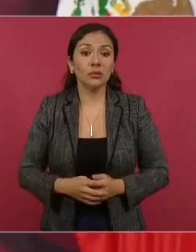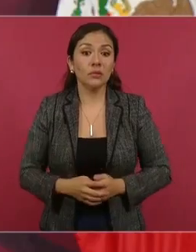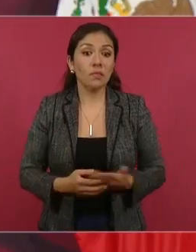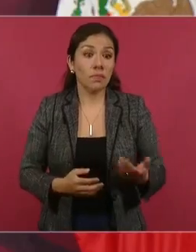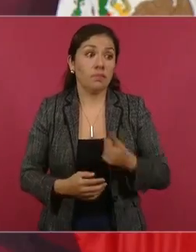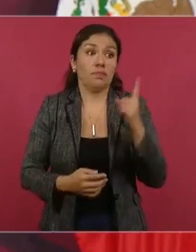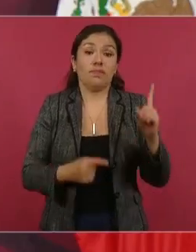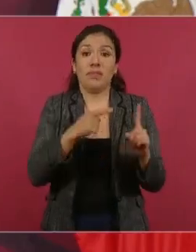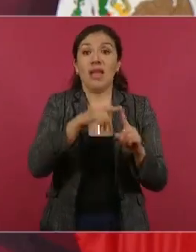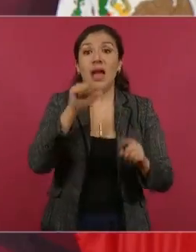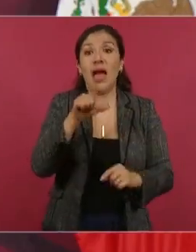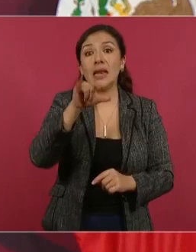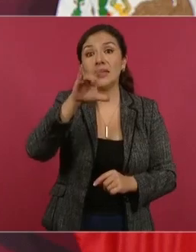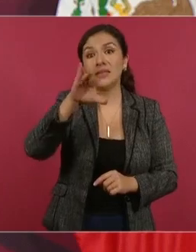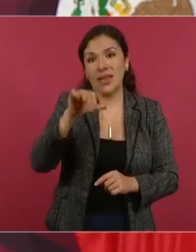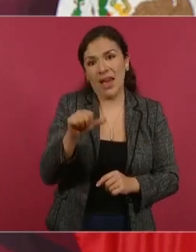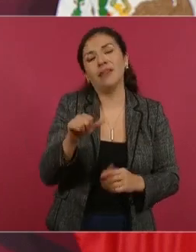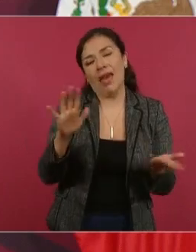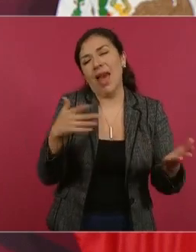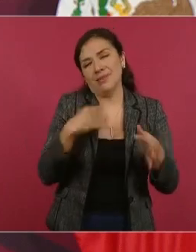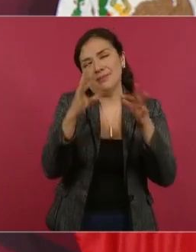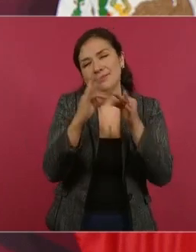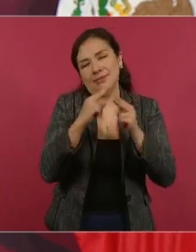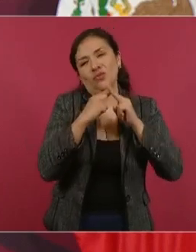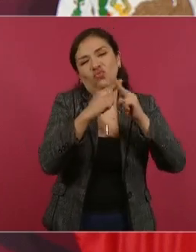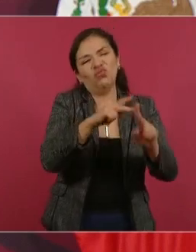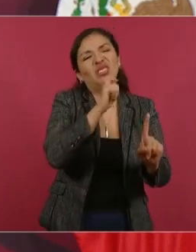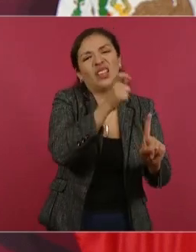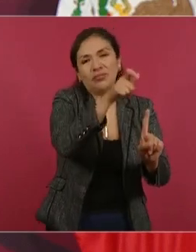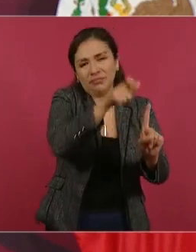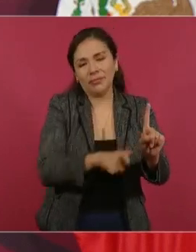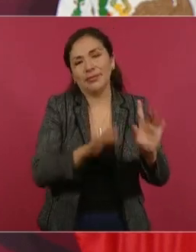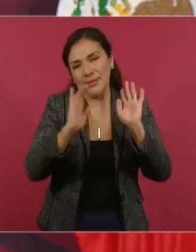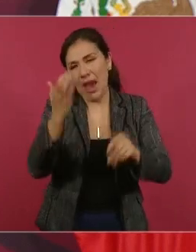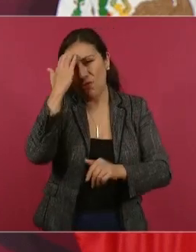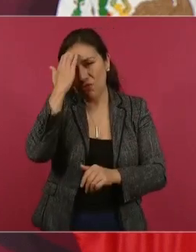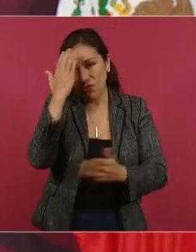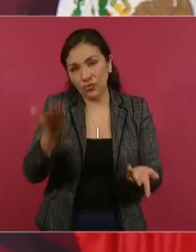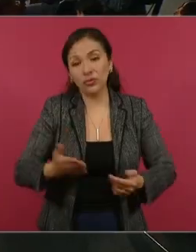Y Alicia, pues ya hablé, ¿no?, de su trayectoria.